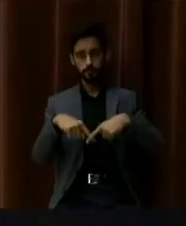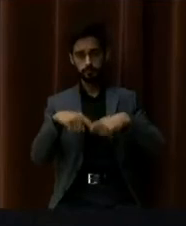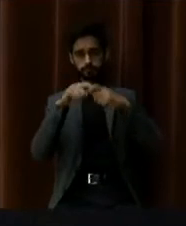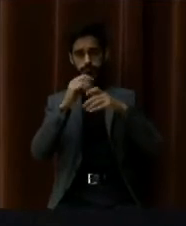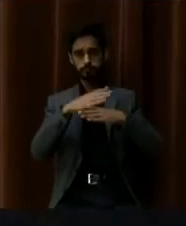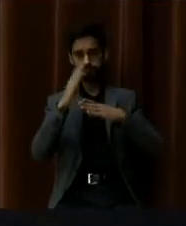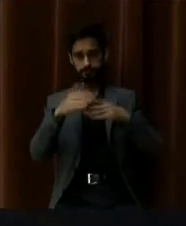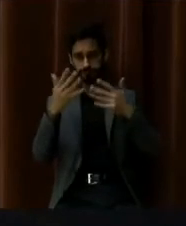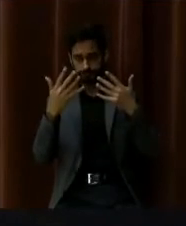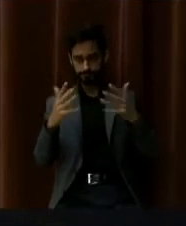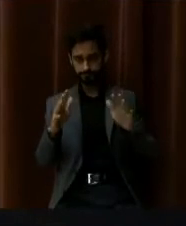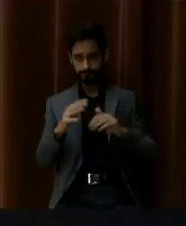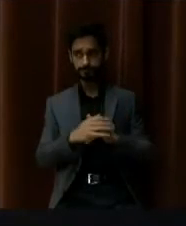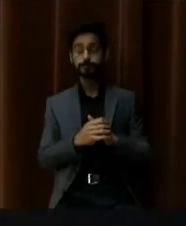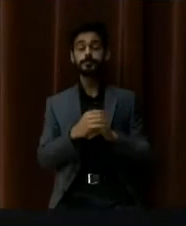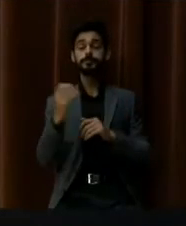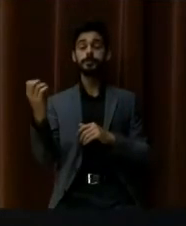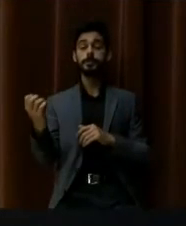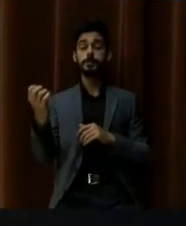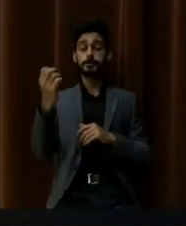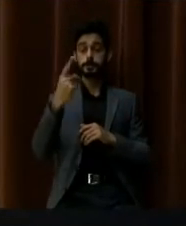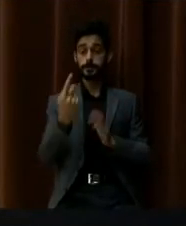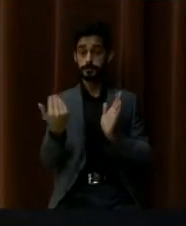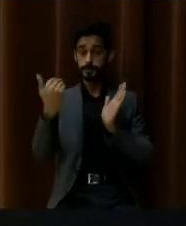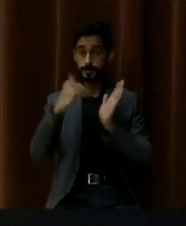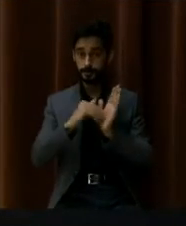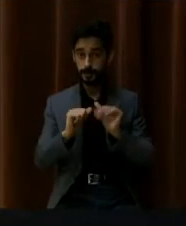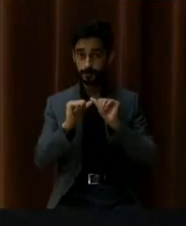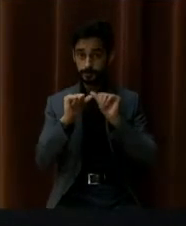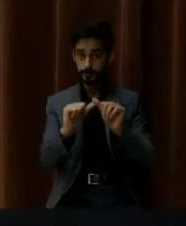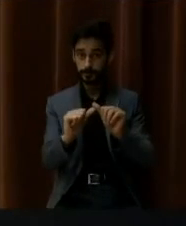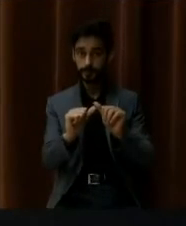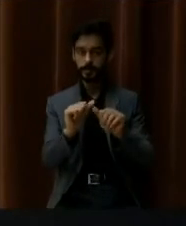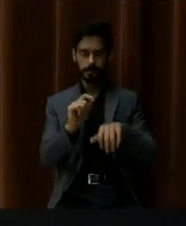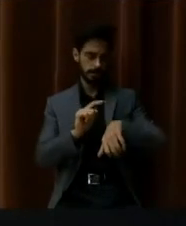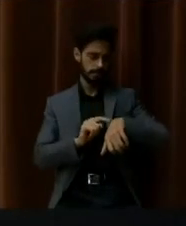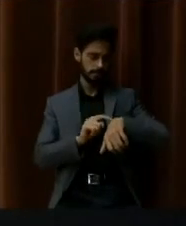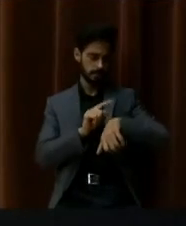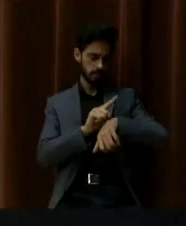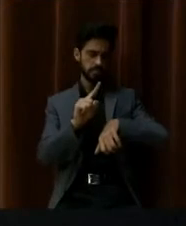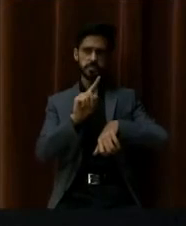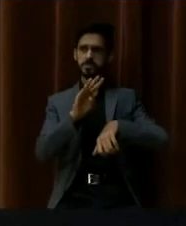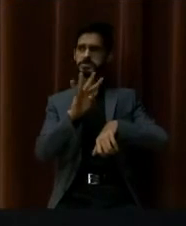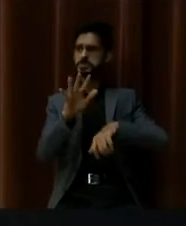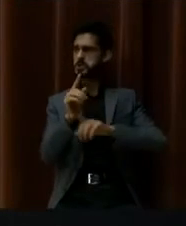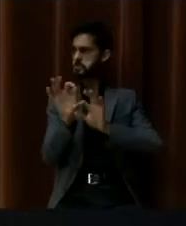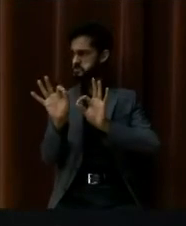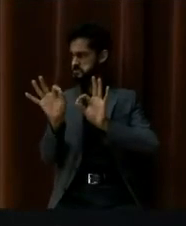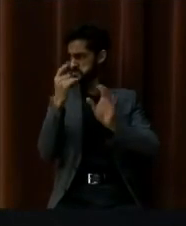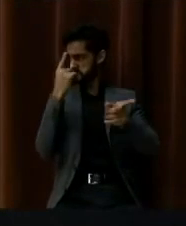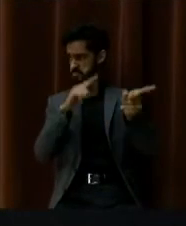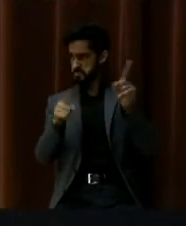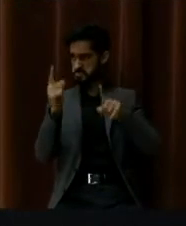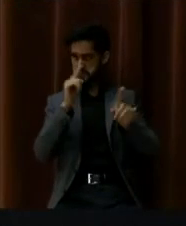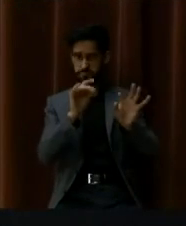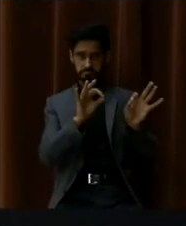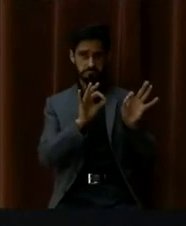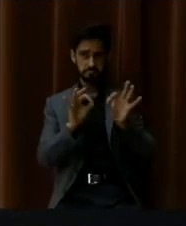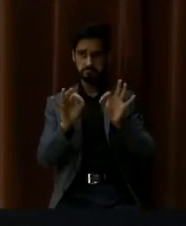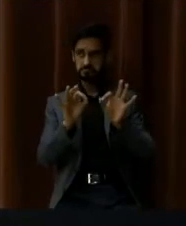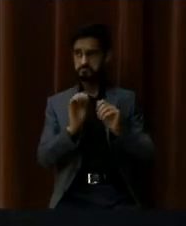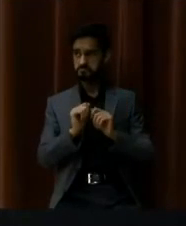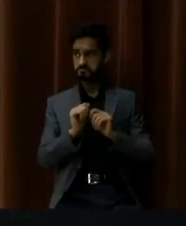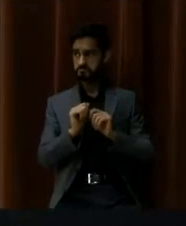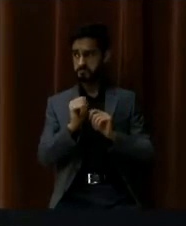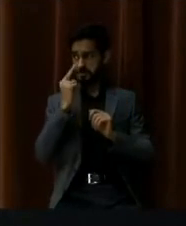sesión y regresamos a la 145 es también para ustedes es